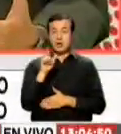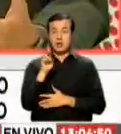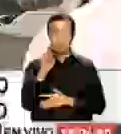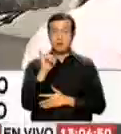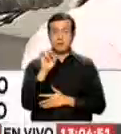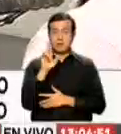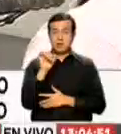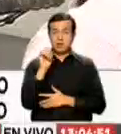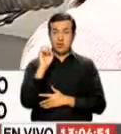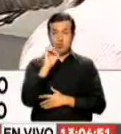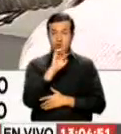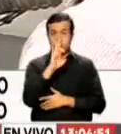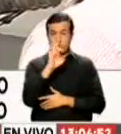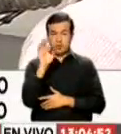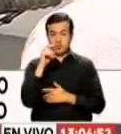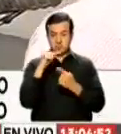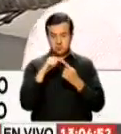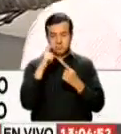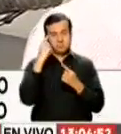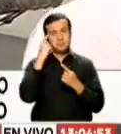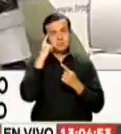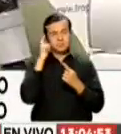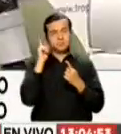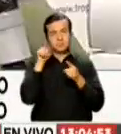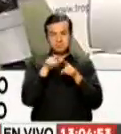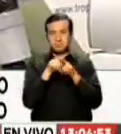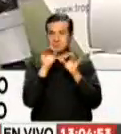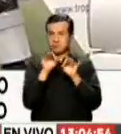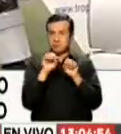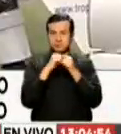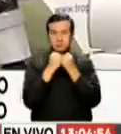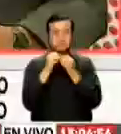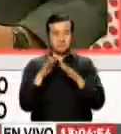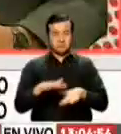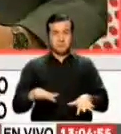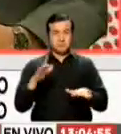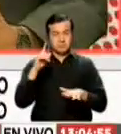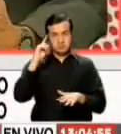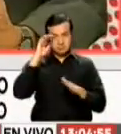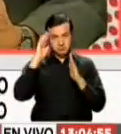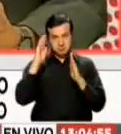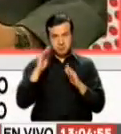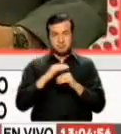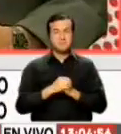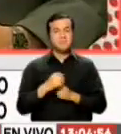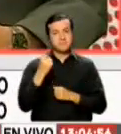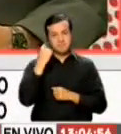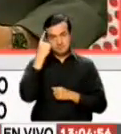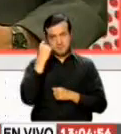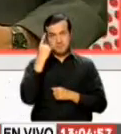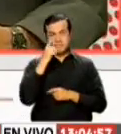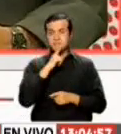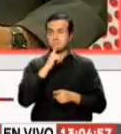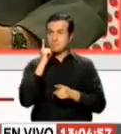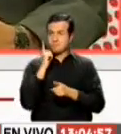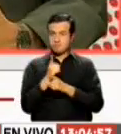de la terna atiende a las necesidades consensuadas de la sociedad y el gobierno. Y entiendo que